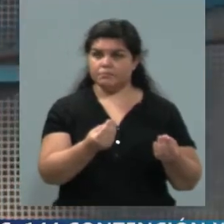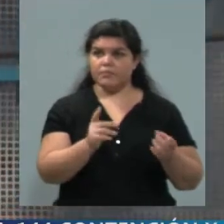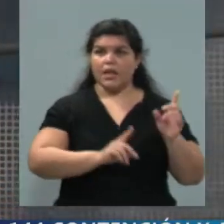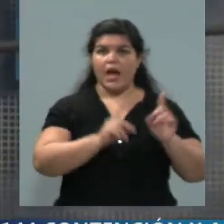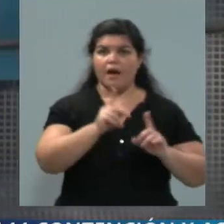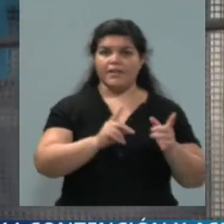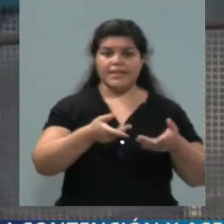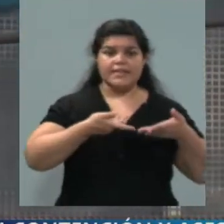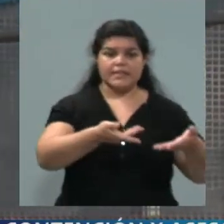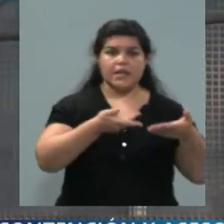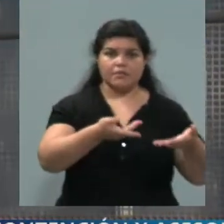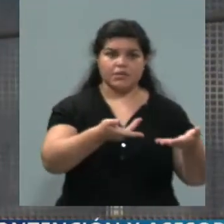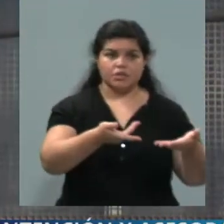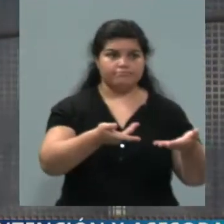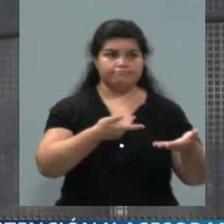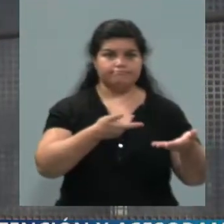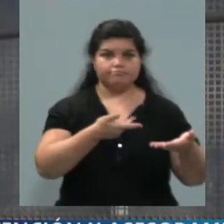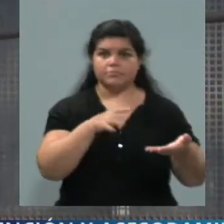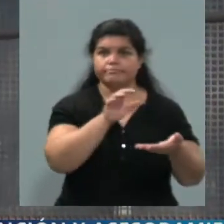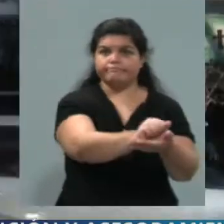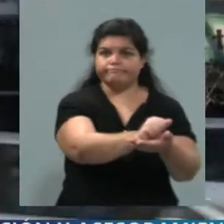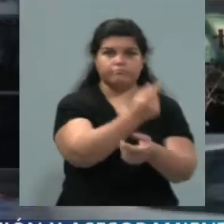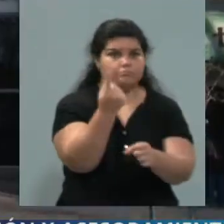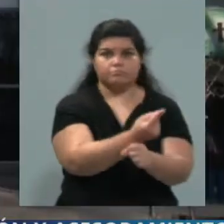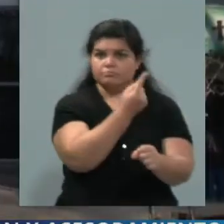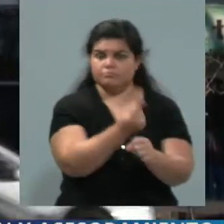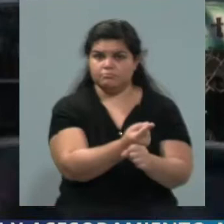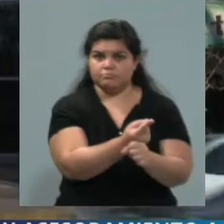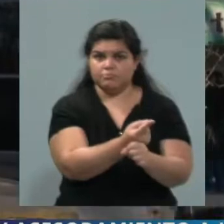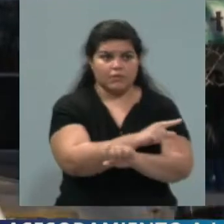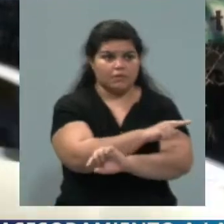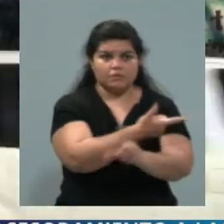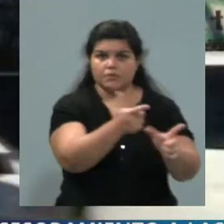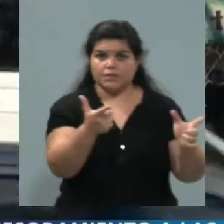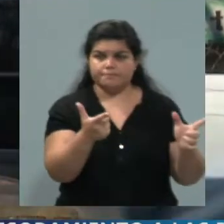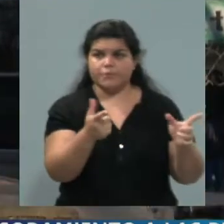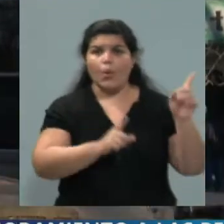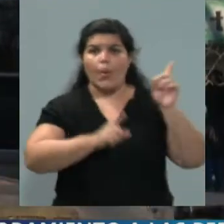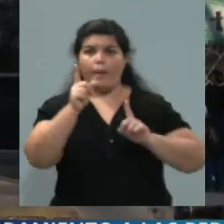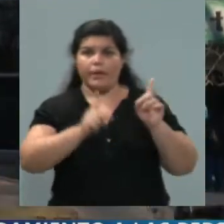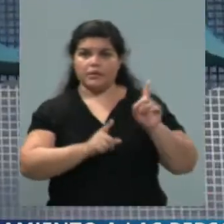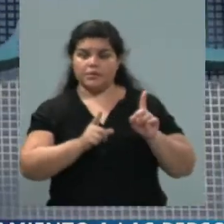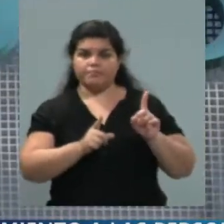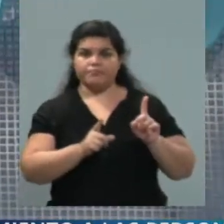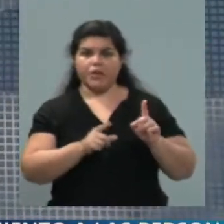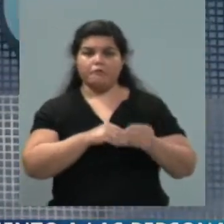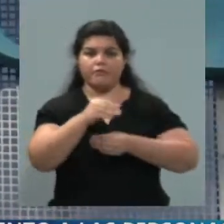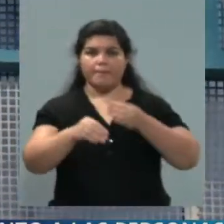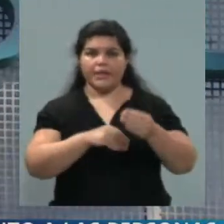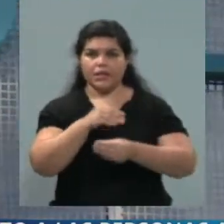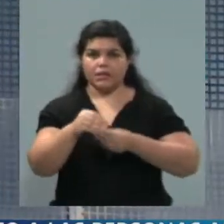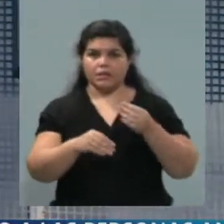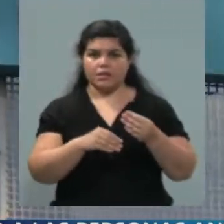la prestación para la persona con discapacidad, o tienen que poner montos que son